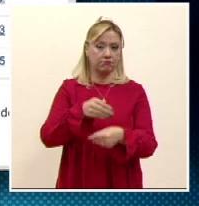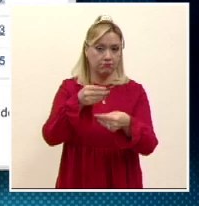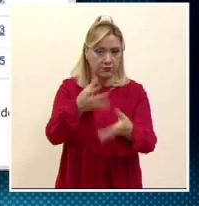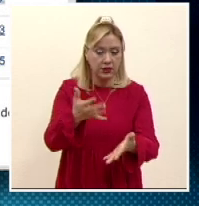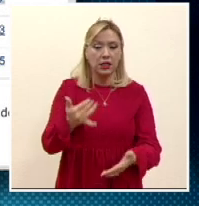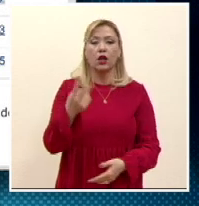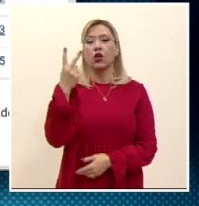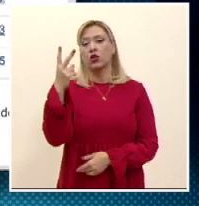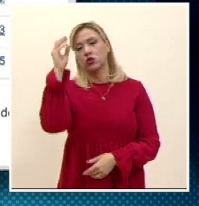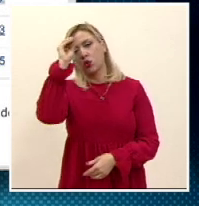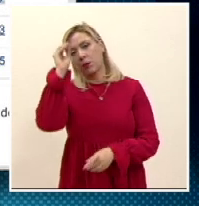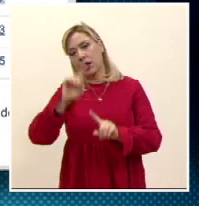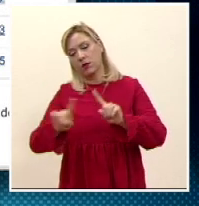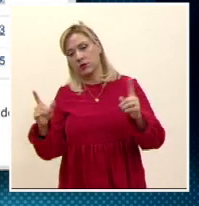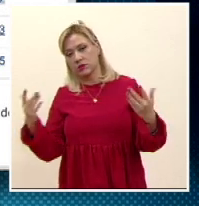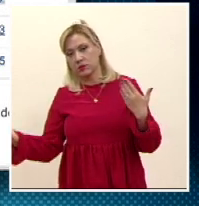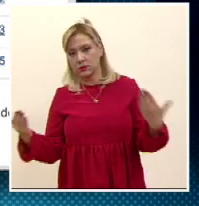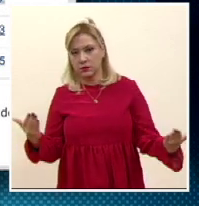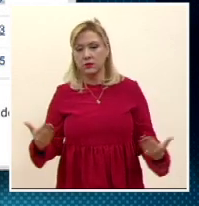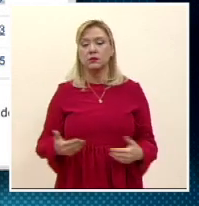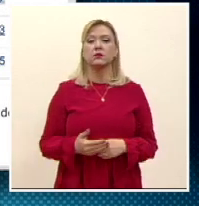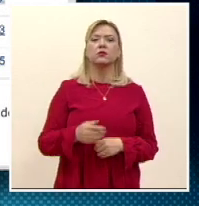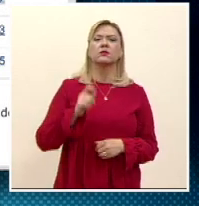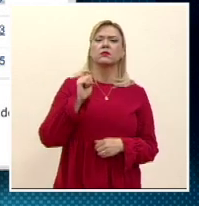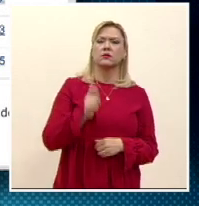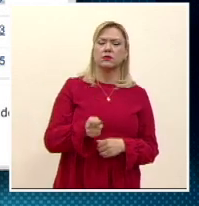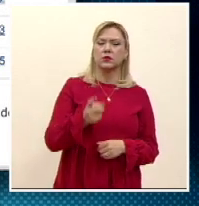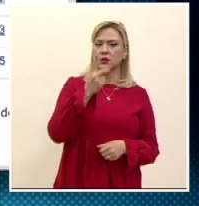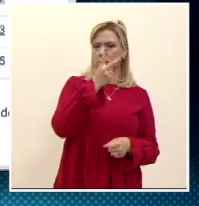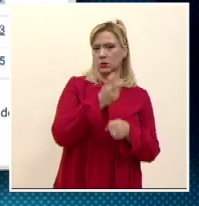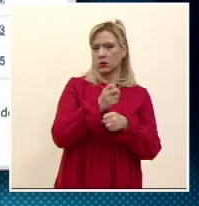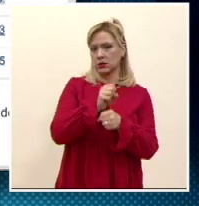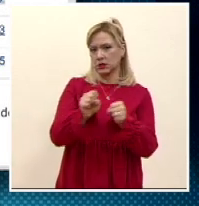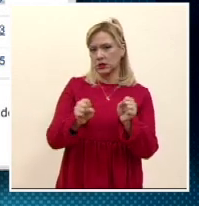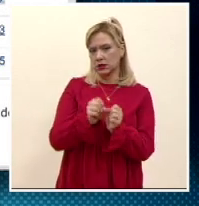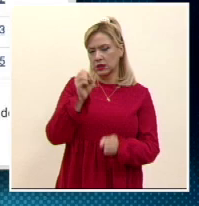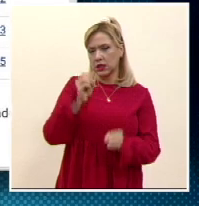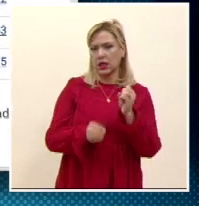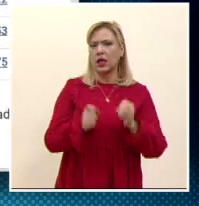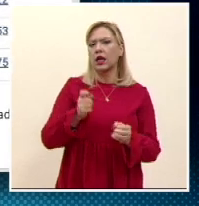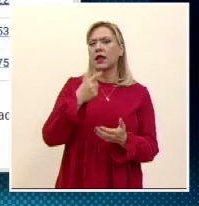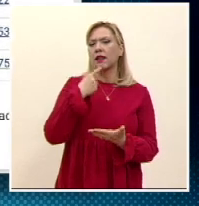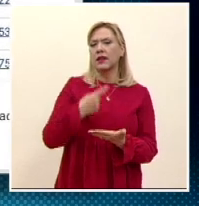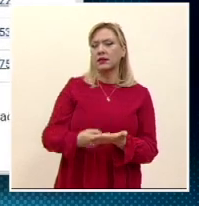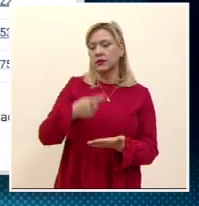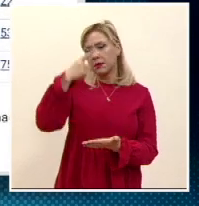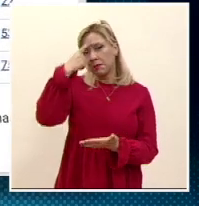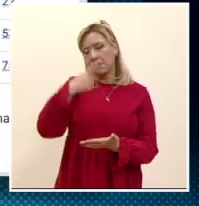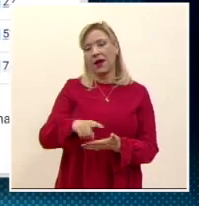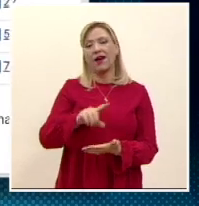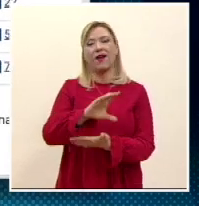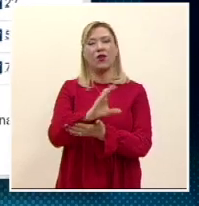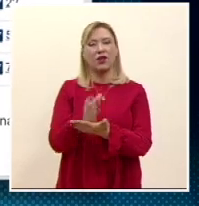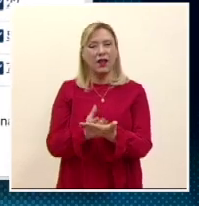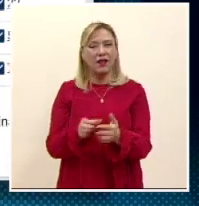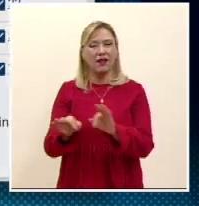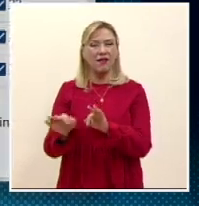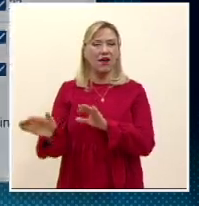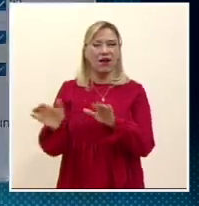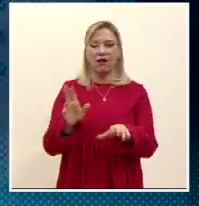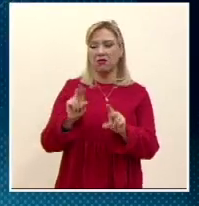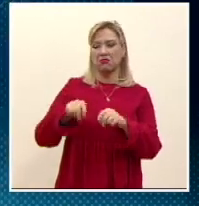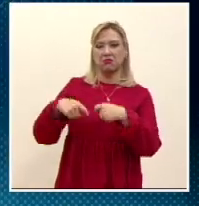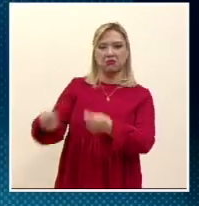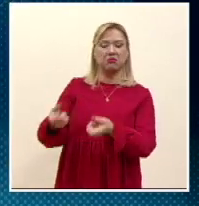aisladas, 16 jurisprudencias y 2 tesis aisladas de la segunda sala que se relacionan con el tema de subcontratación, de las